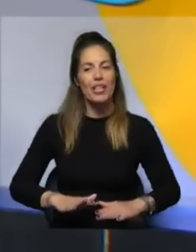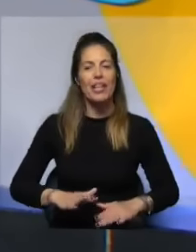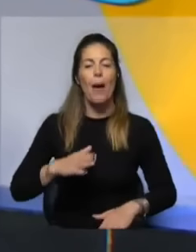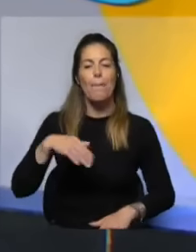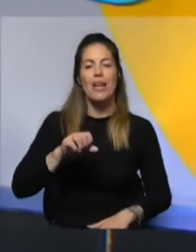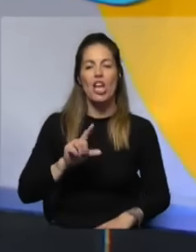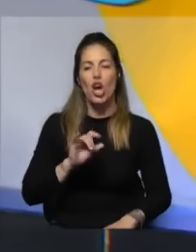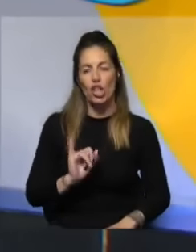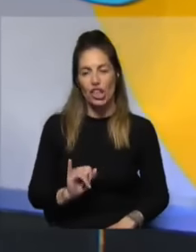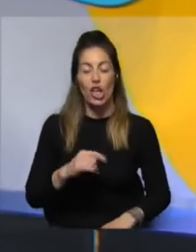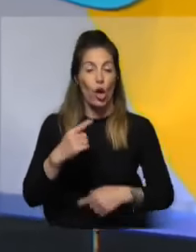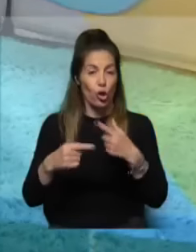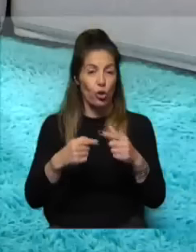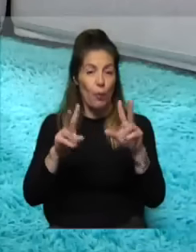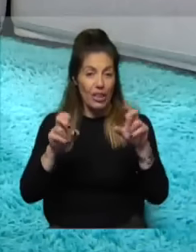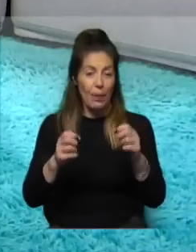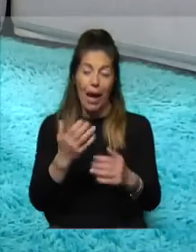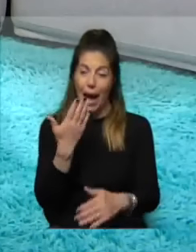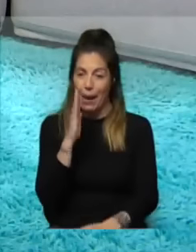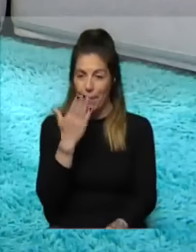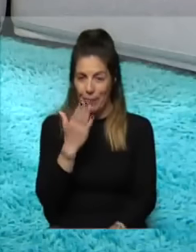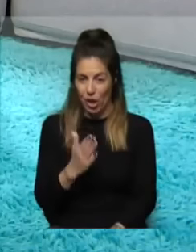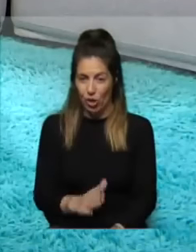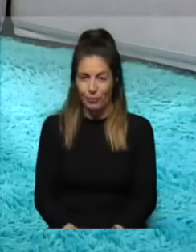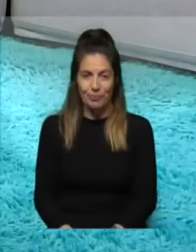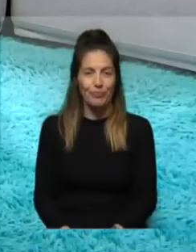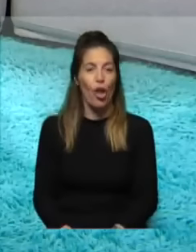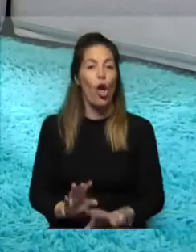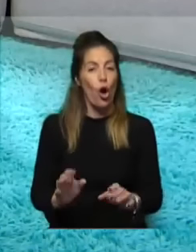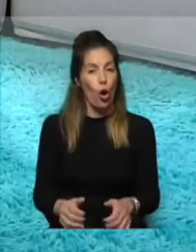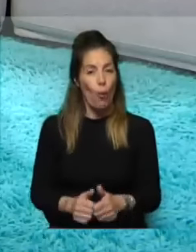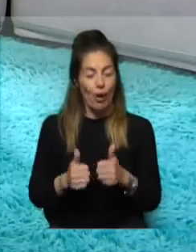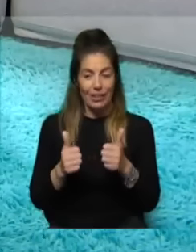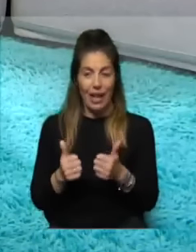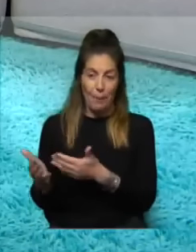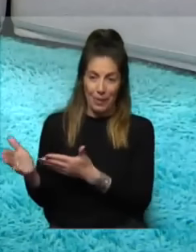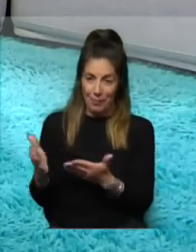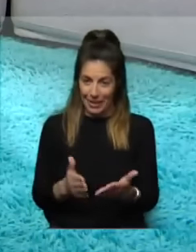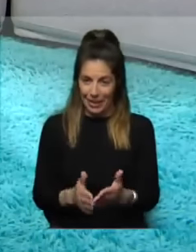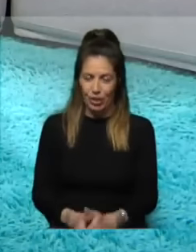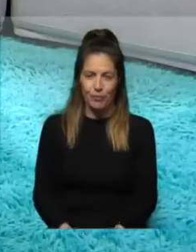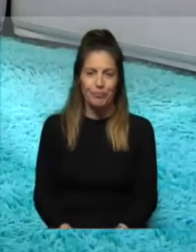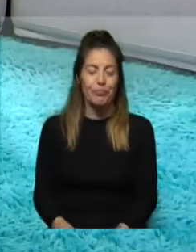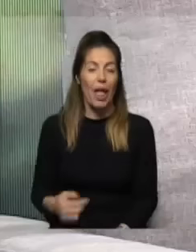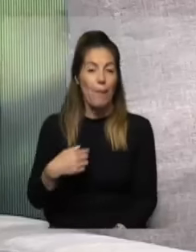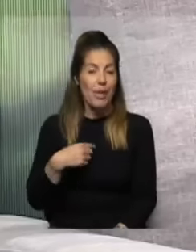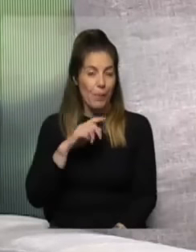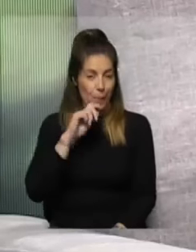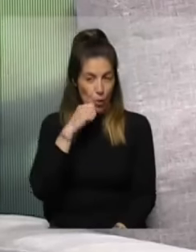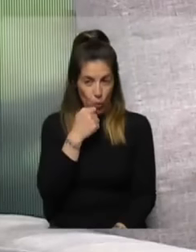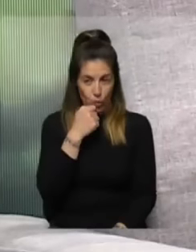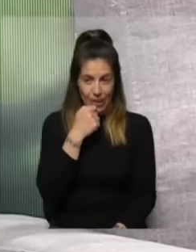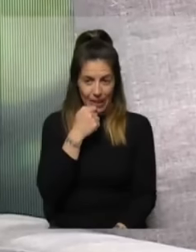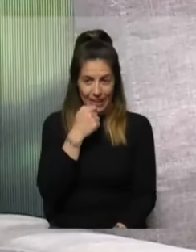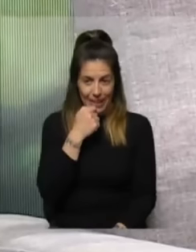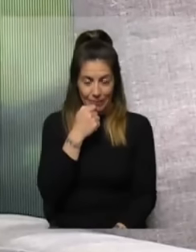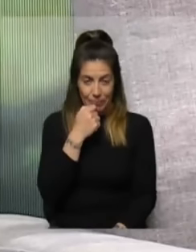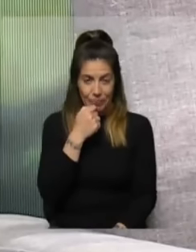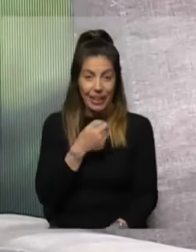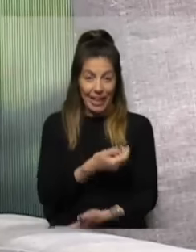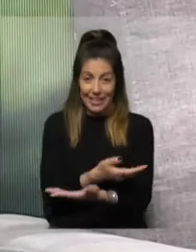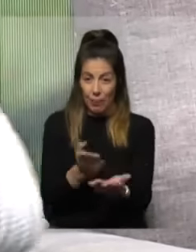con el tema de los espejos. ¿Cómo le va? ¿Cómo anda, estimado? ¿Cómo bueno, bienvenido. Usted? Bien, muchas gracias. A mí me gustaría que salieran al aire las tandas cuando